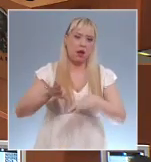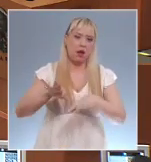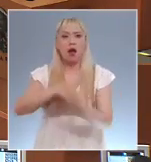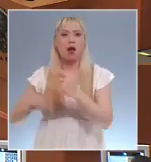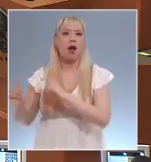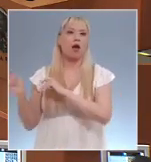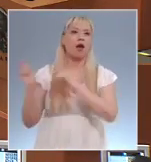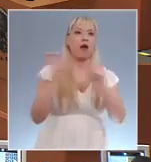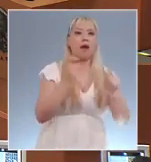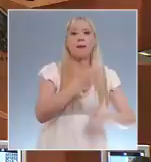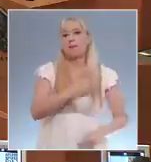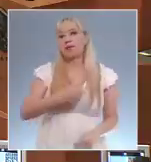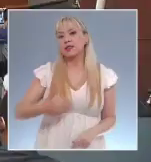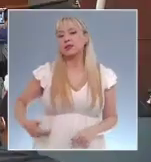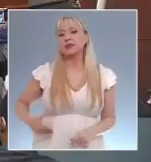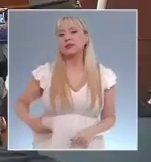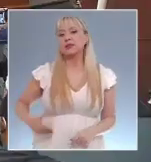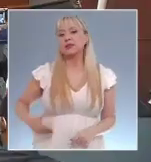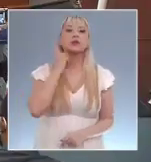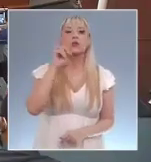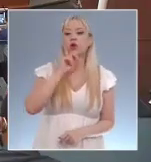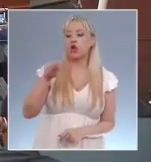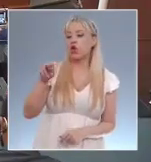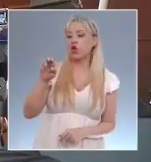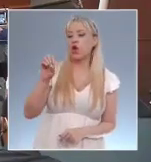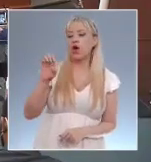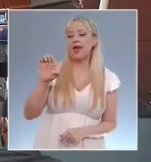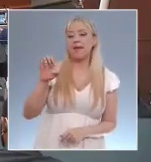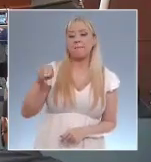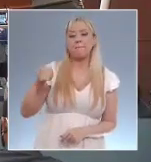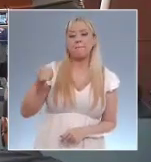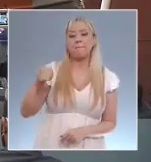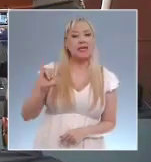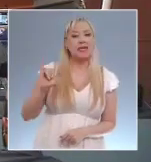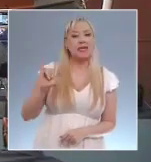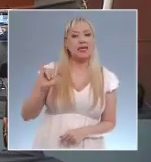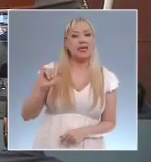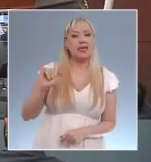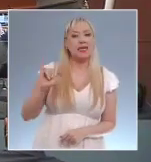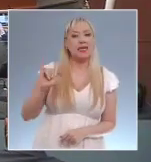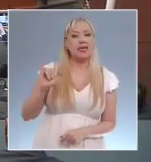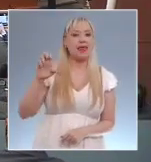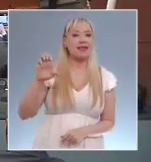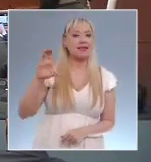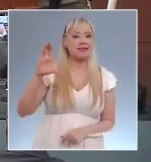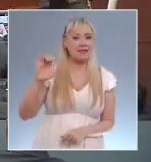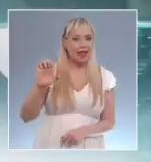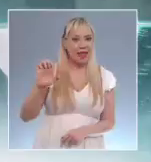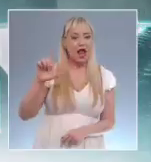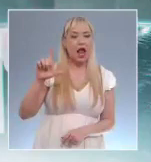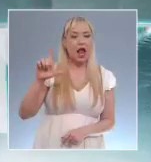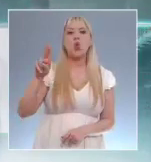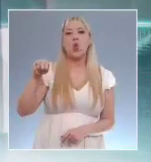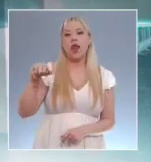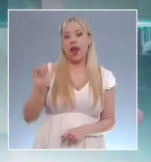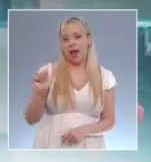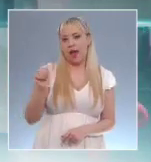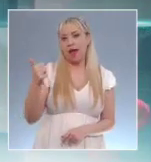legisladora Noemí Berenice Luna Ayala. Para el canal del Poder Judicial de la Federación, Laura Murillo.